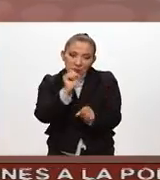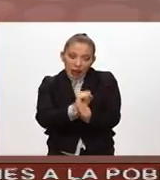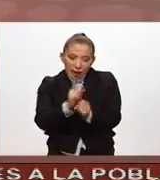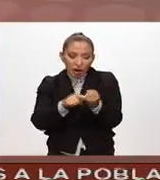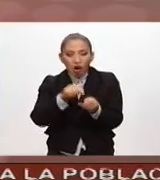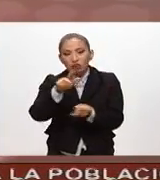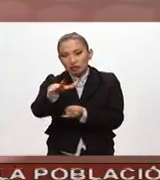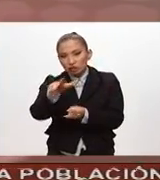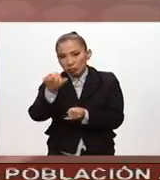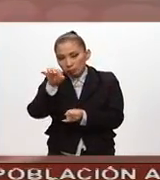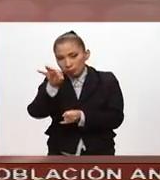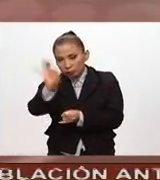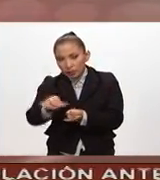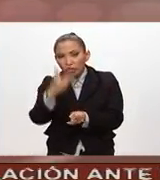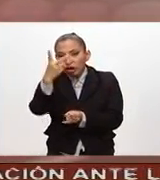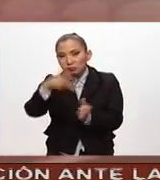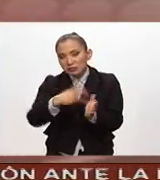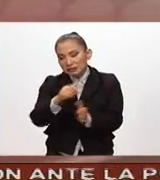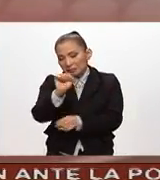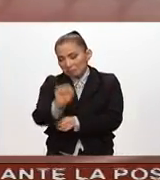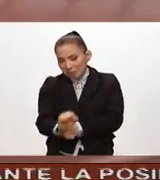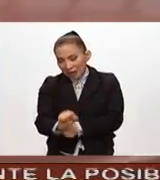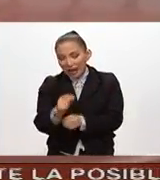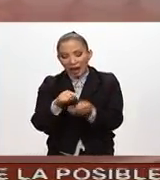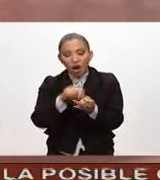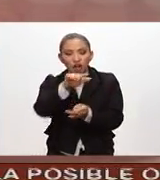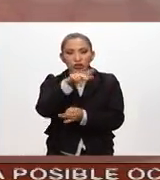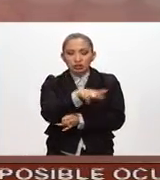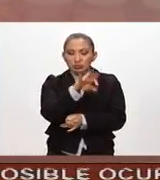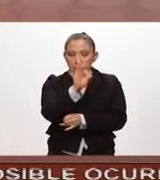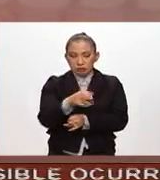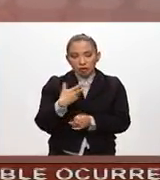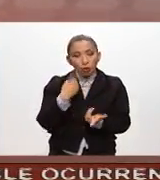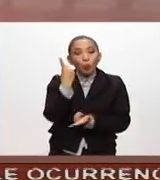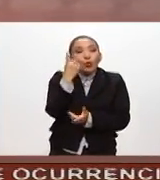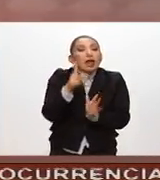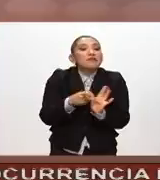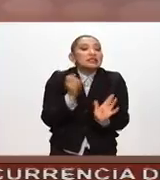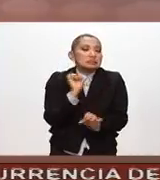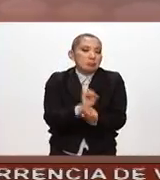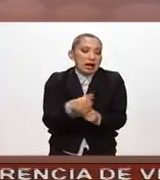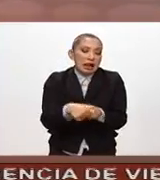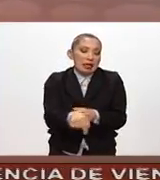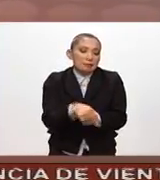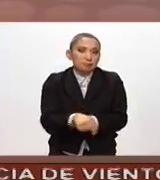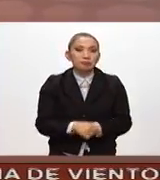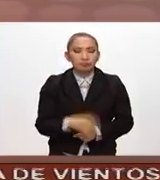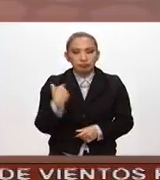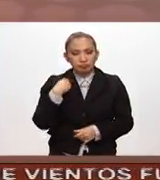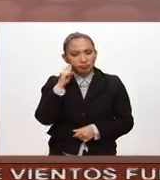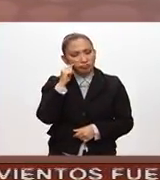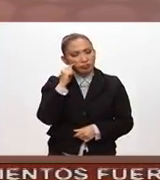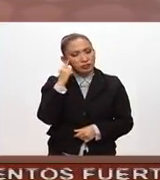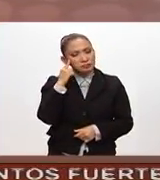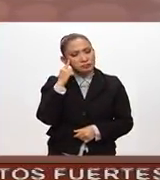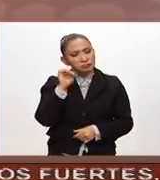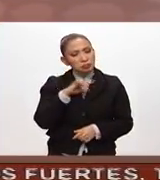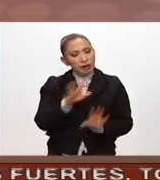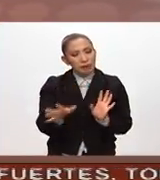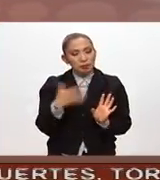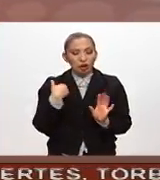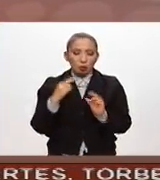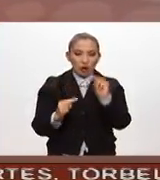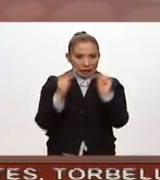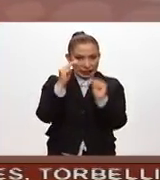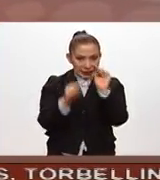otro 18% nos dice 2 veces a la semana y otro 18% nos dice 1 vez a la semana. Si nos atenemos, digamos, a los